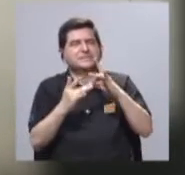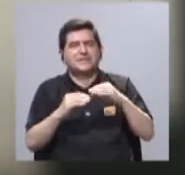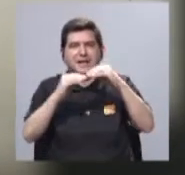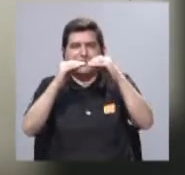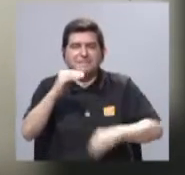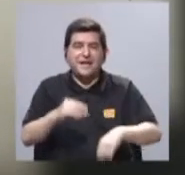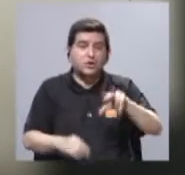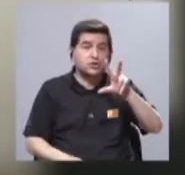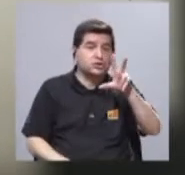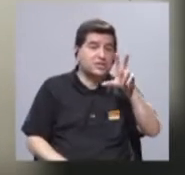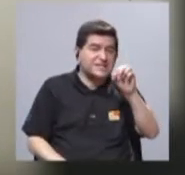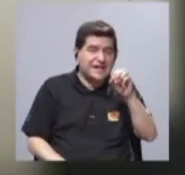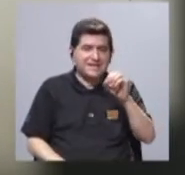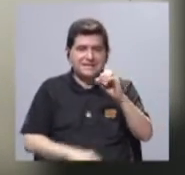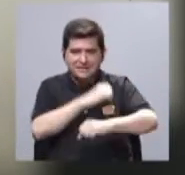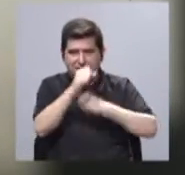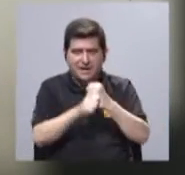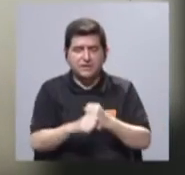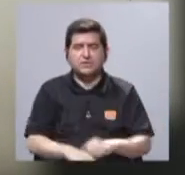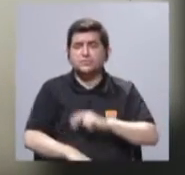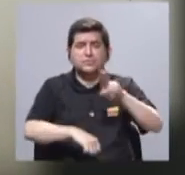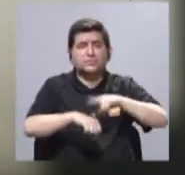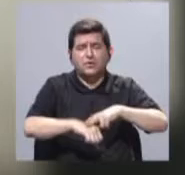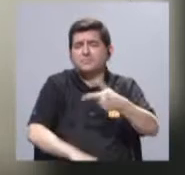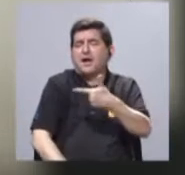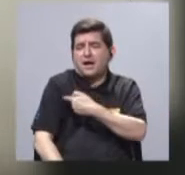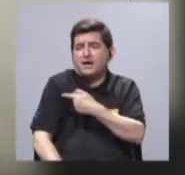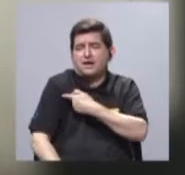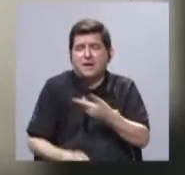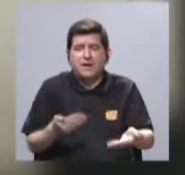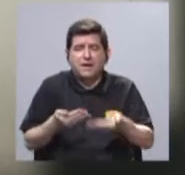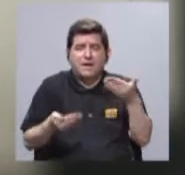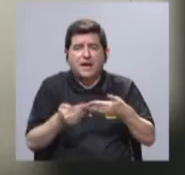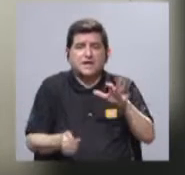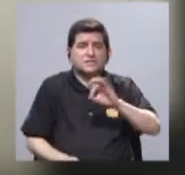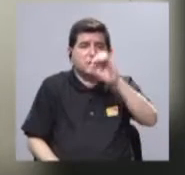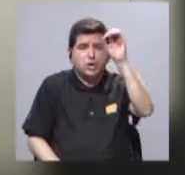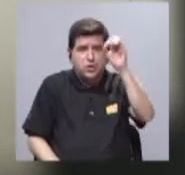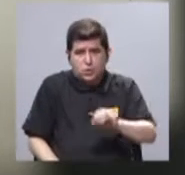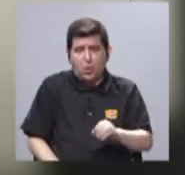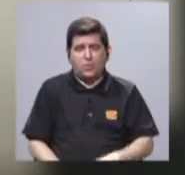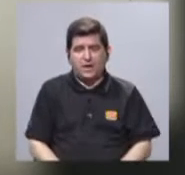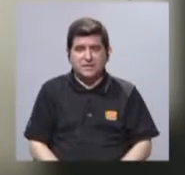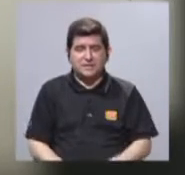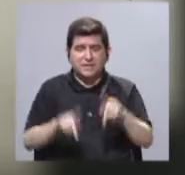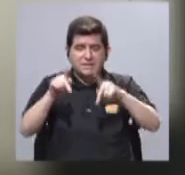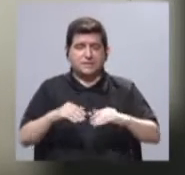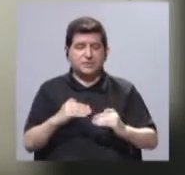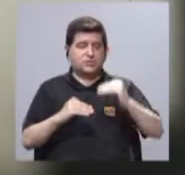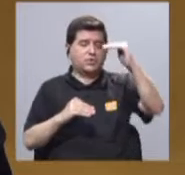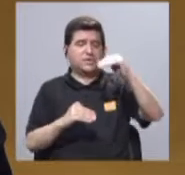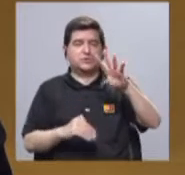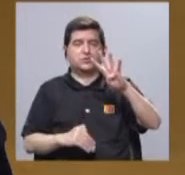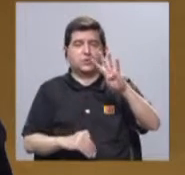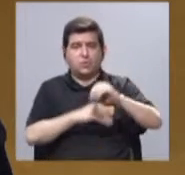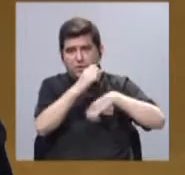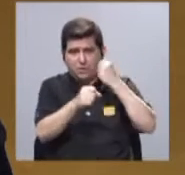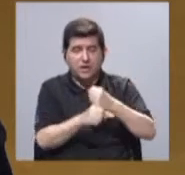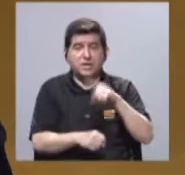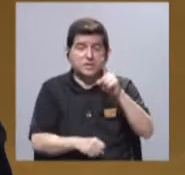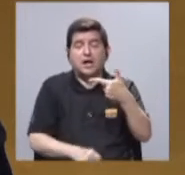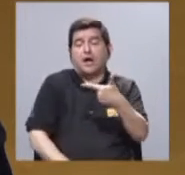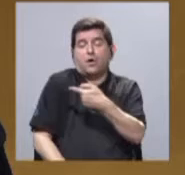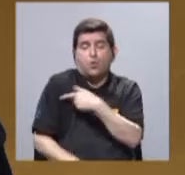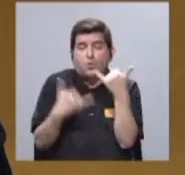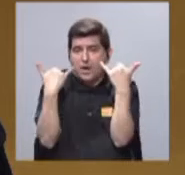es normal porque hemos vacunado pues prácticamente a casi el 90 por ciento de los mayores de 40 tienen al menos